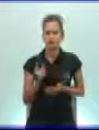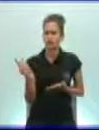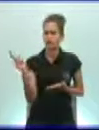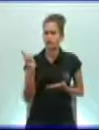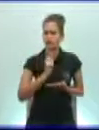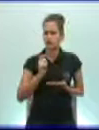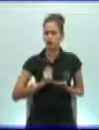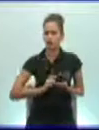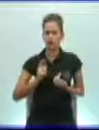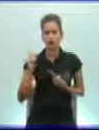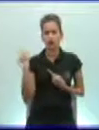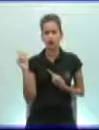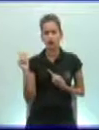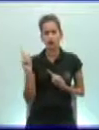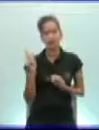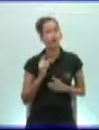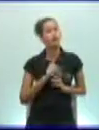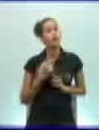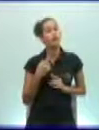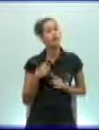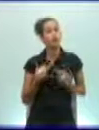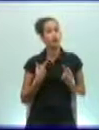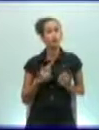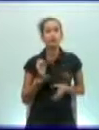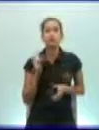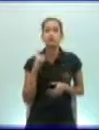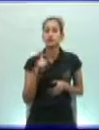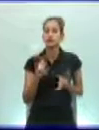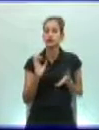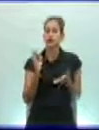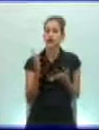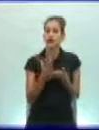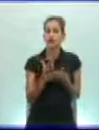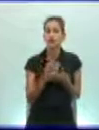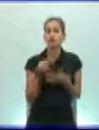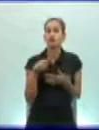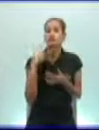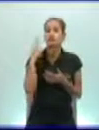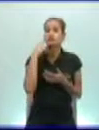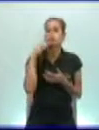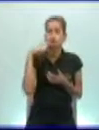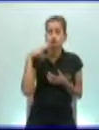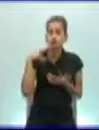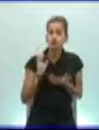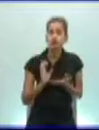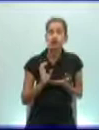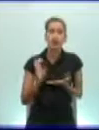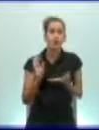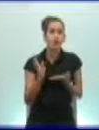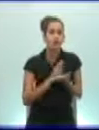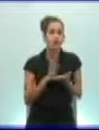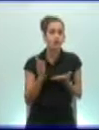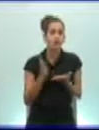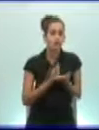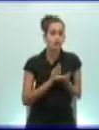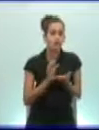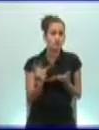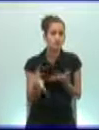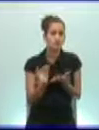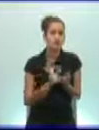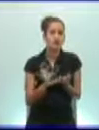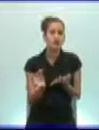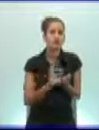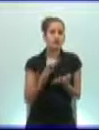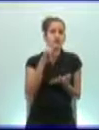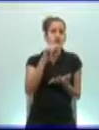cuadro sinóptico, pues cuando finalice el encuentro se van a dirigir a su libro de español en la página 141